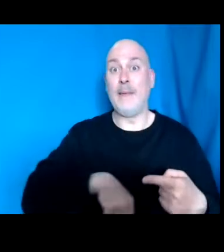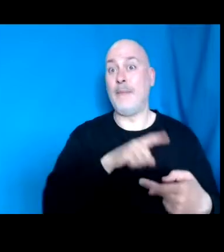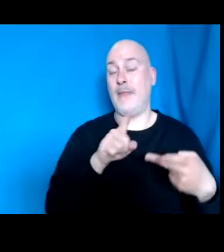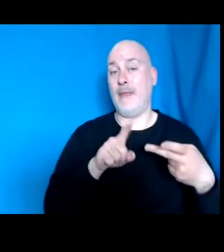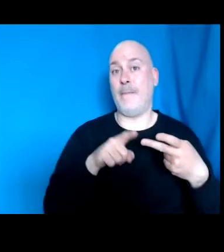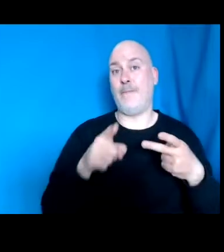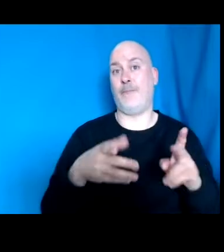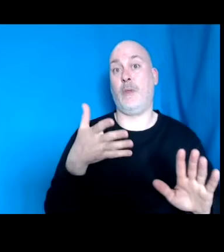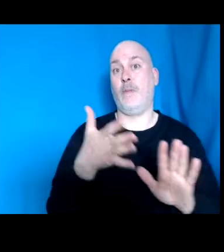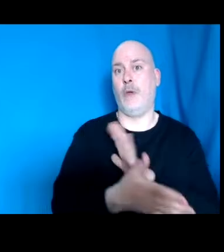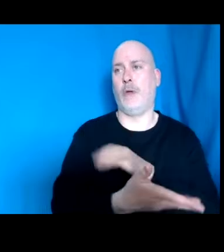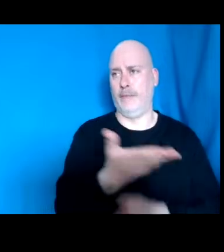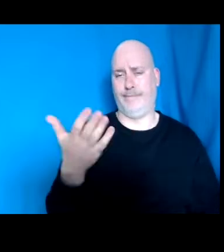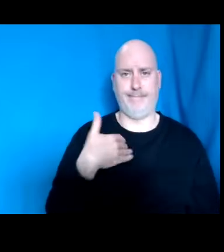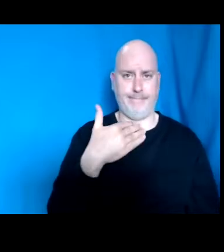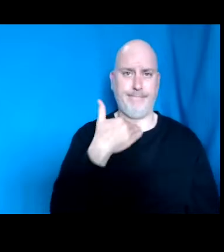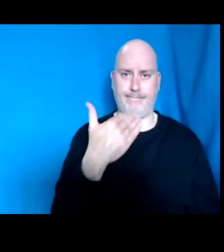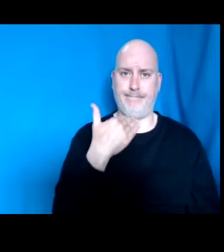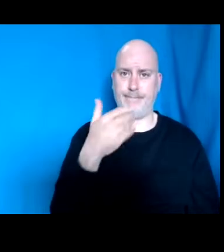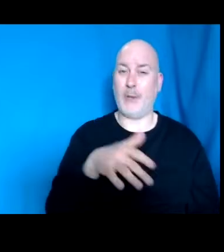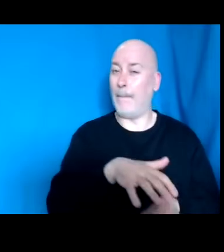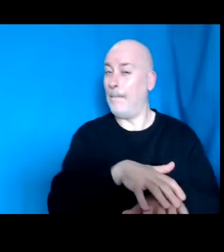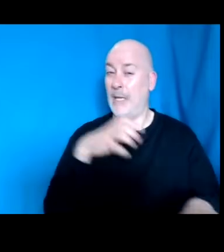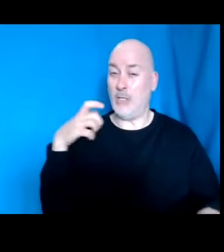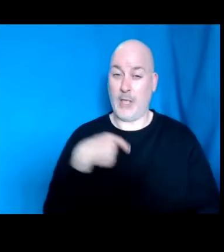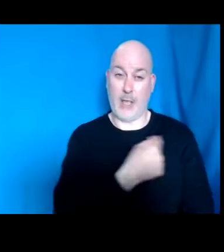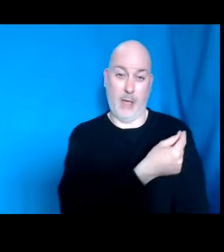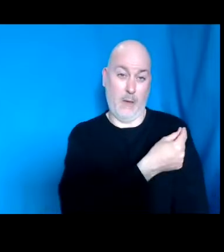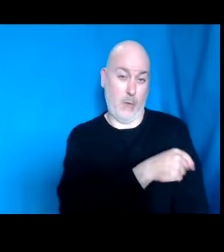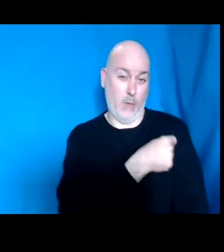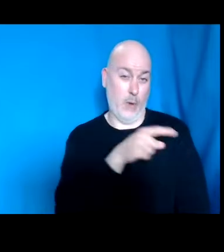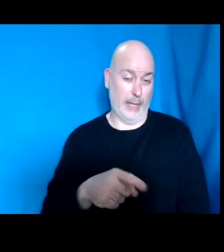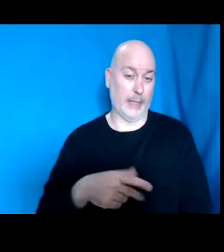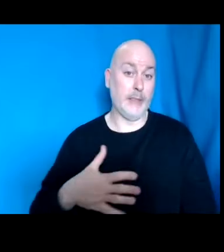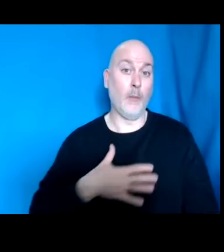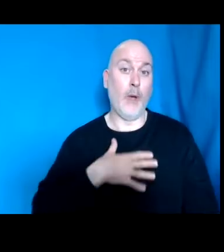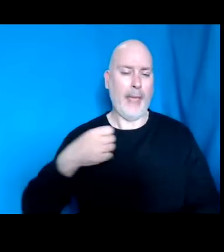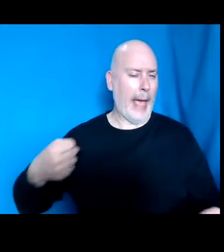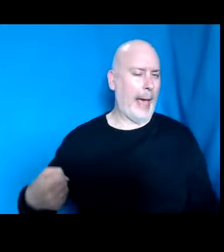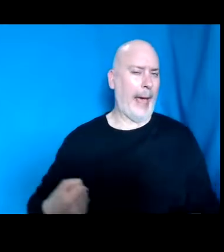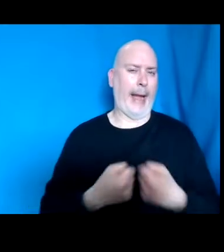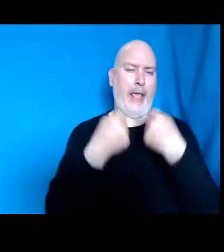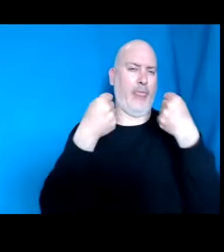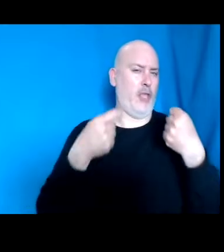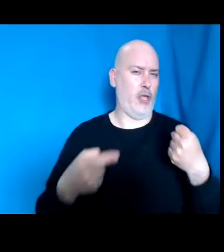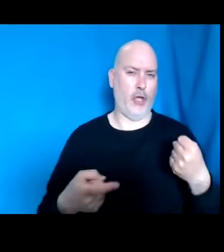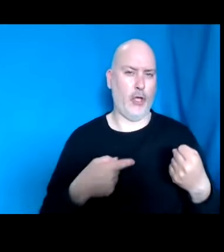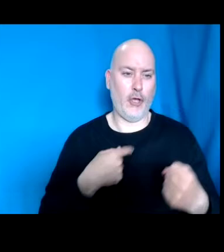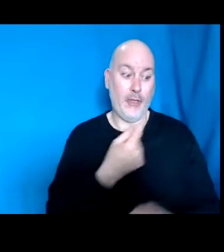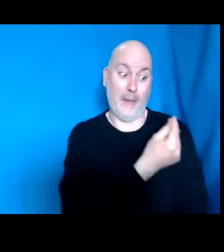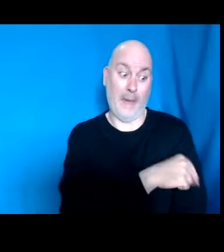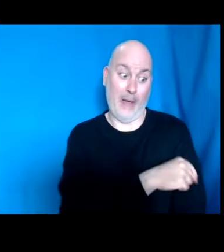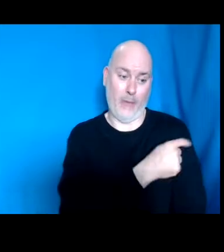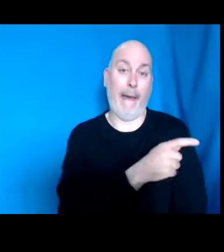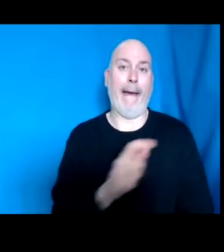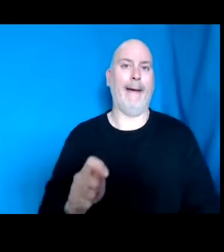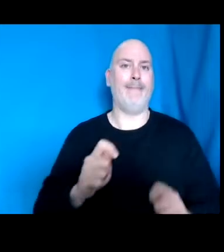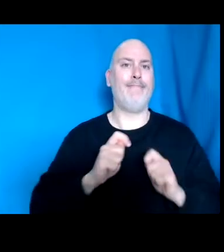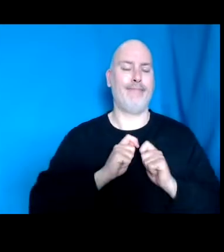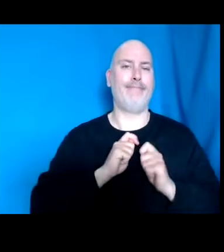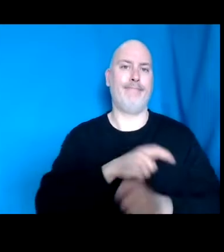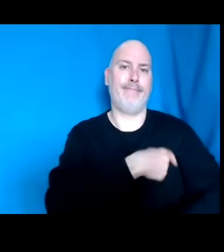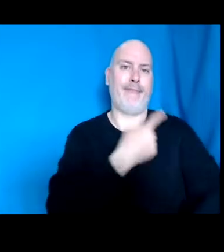como ya sabéis, la mayoría de las vacunas pueden provocar una reacción vacunal en forma de fiebre. Y según la